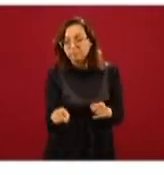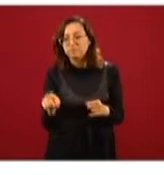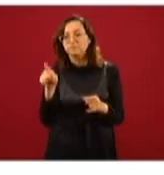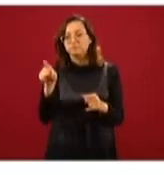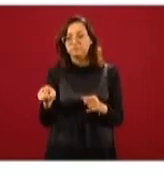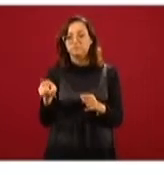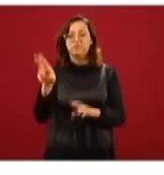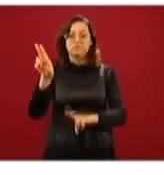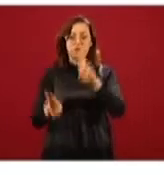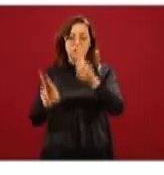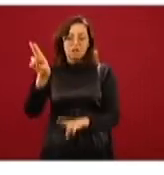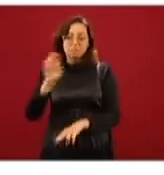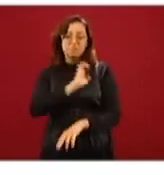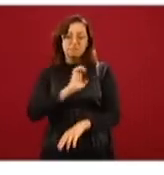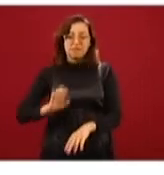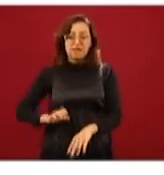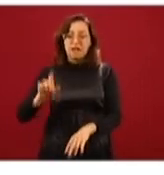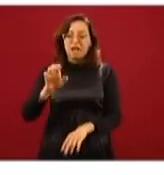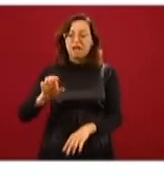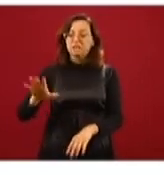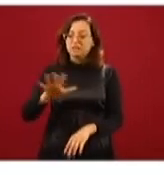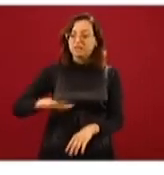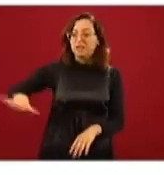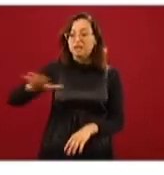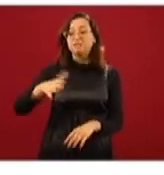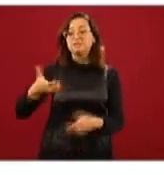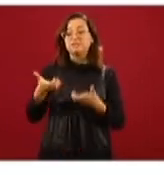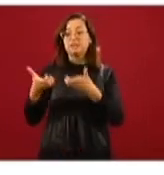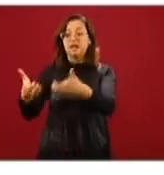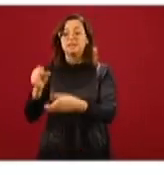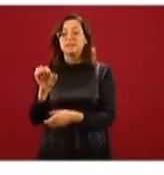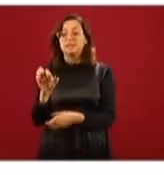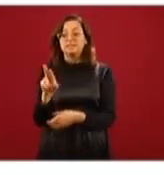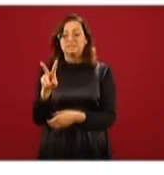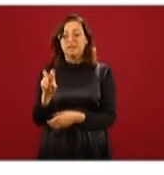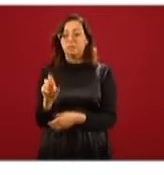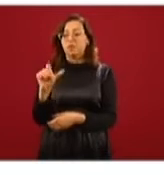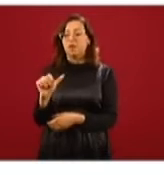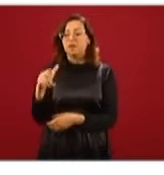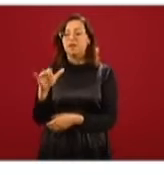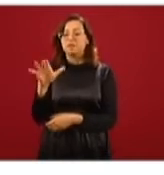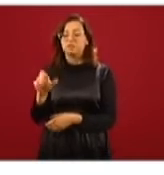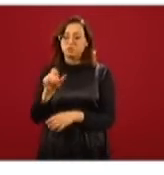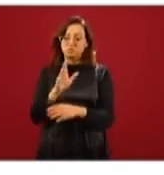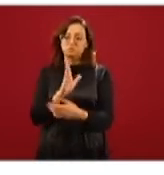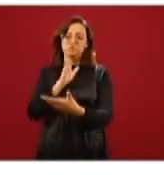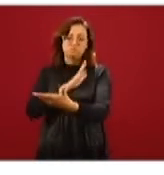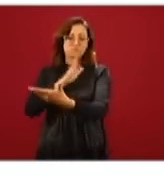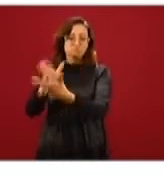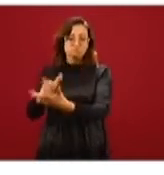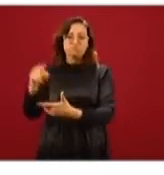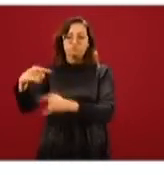la Naucalpan-Ecatepec para continuar por Ciervo de la Nación y llegar al Aeropuerto Internacional Felipe Ángeles por una vía